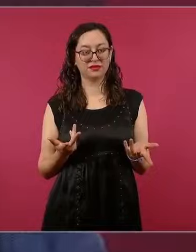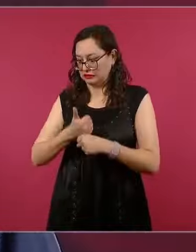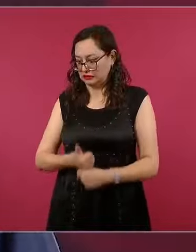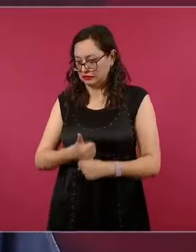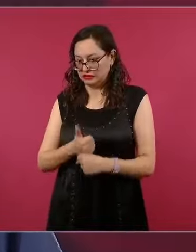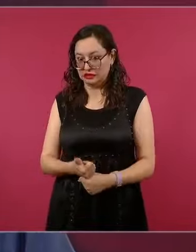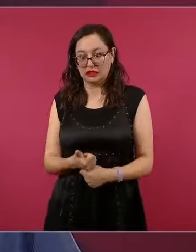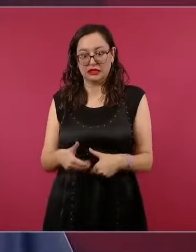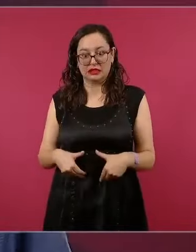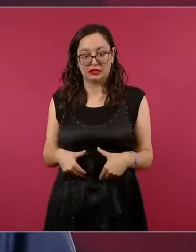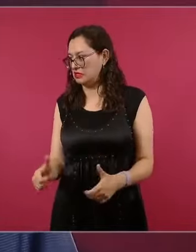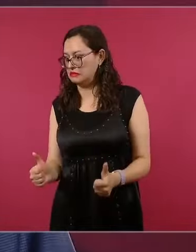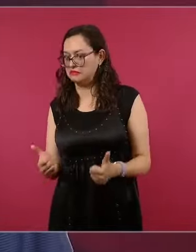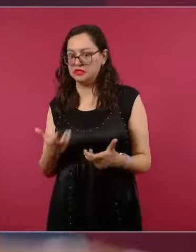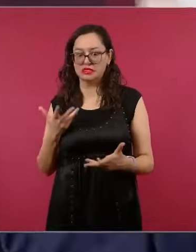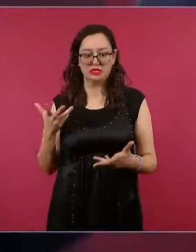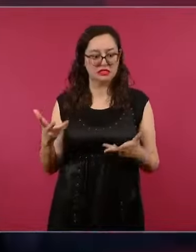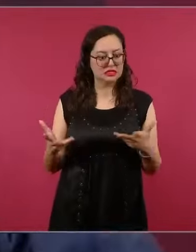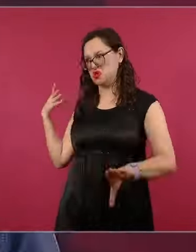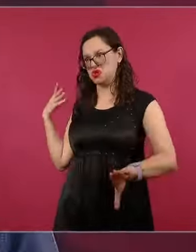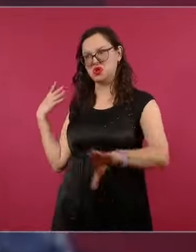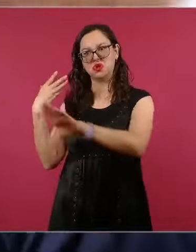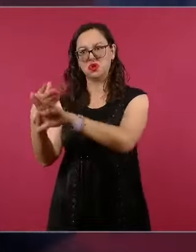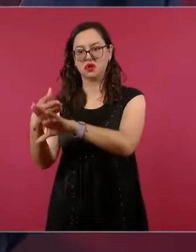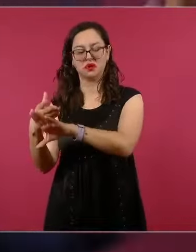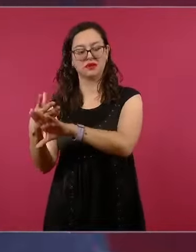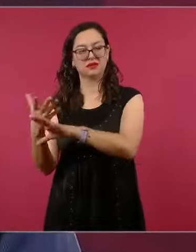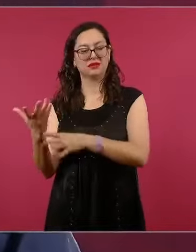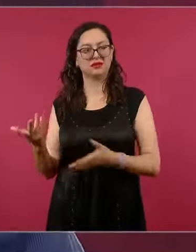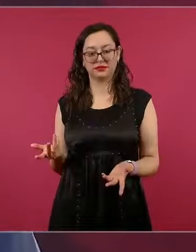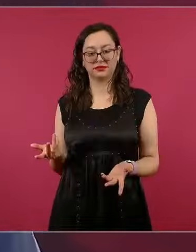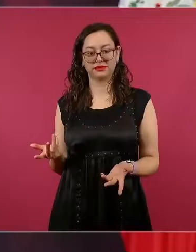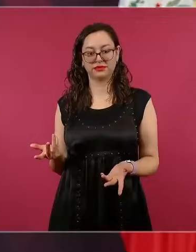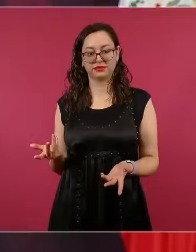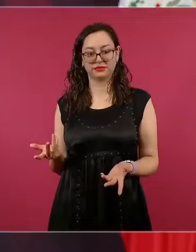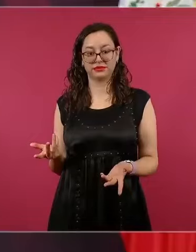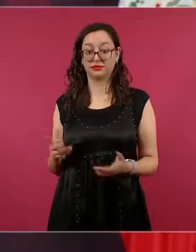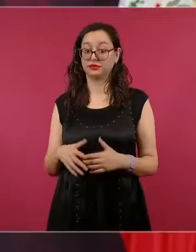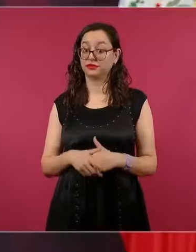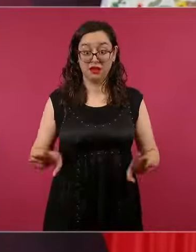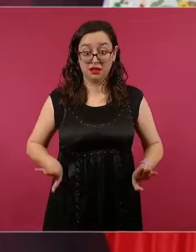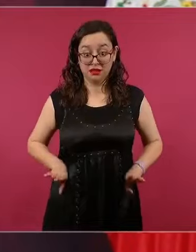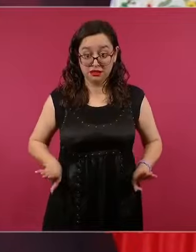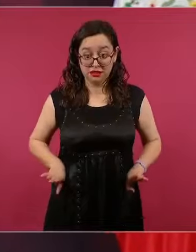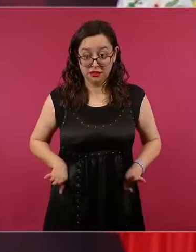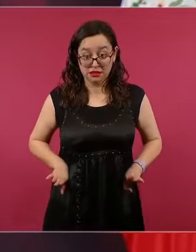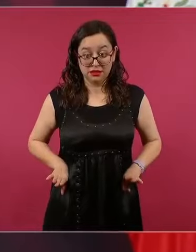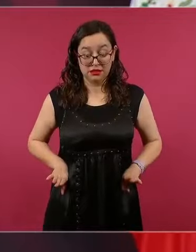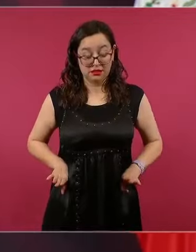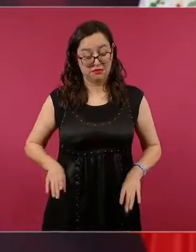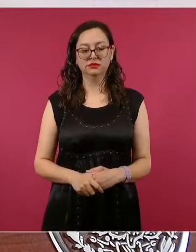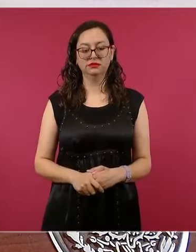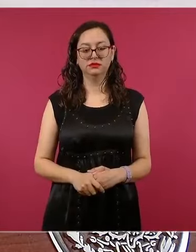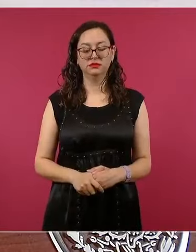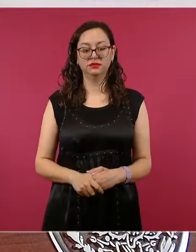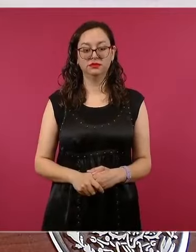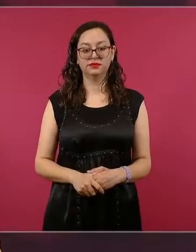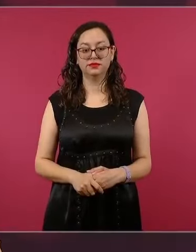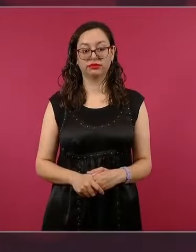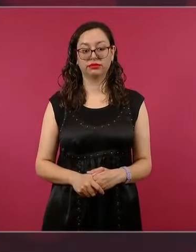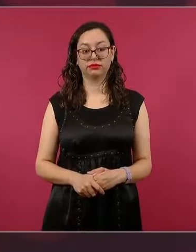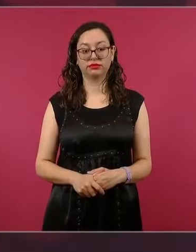hambre y por necesidad, me rebele en contra de mi gobierno. Es muy atrasado